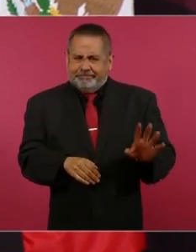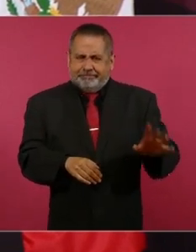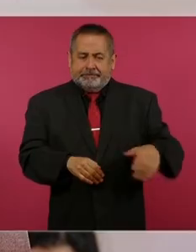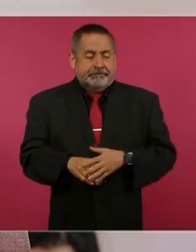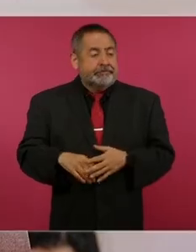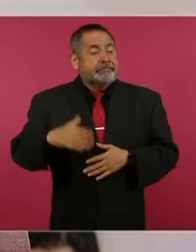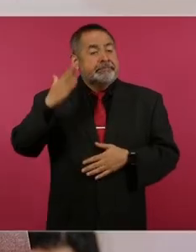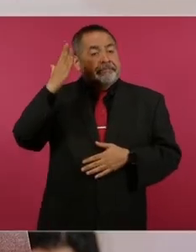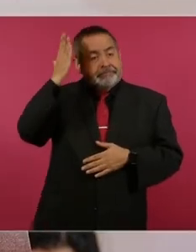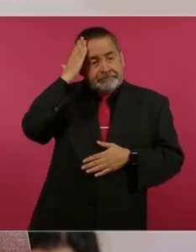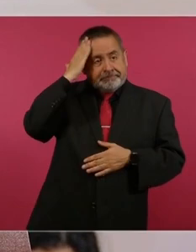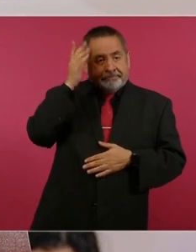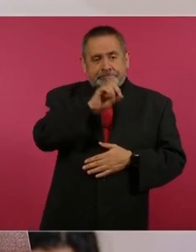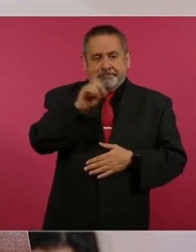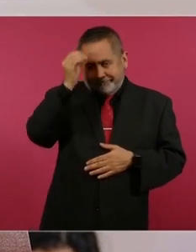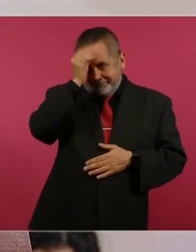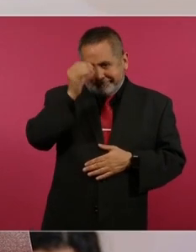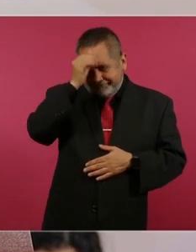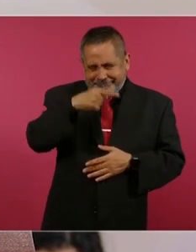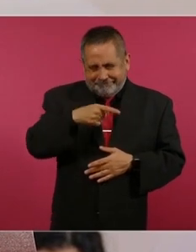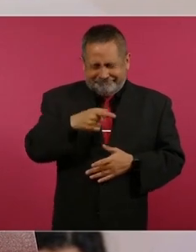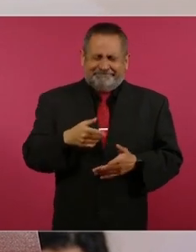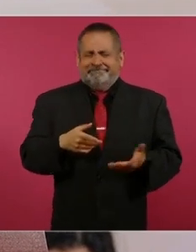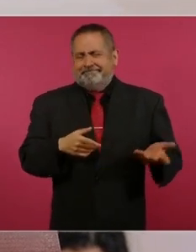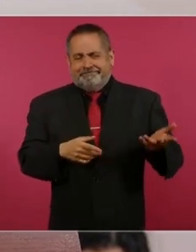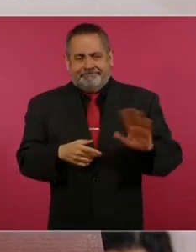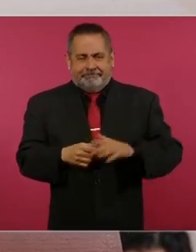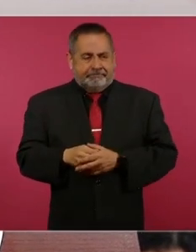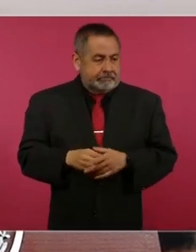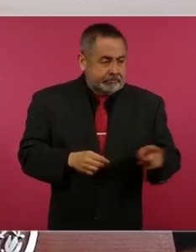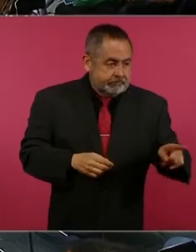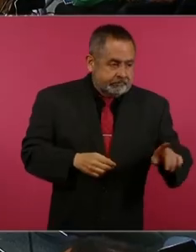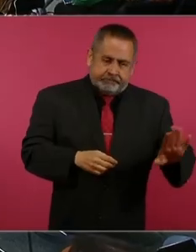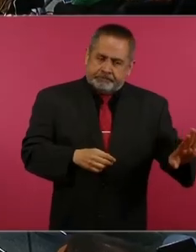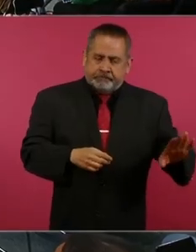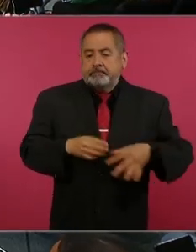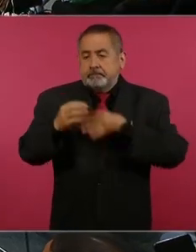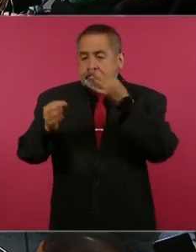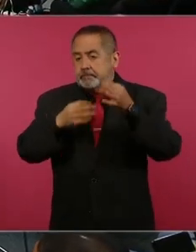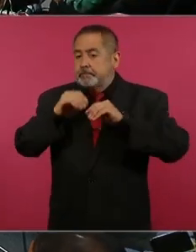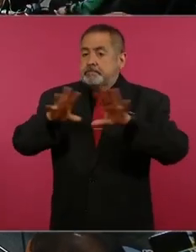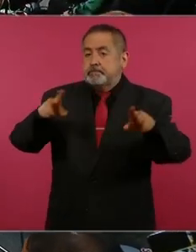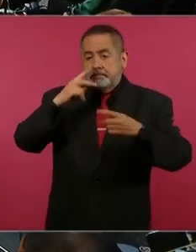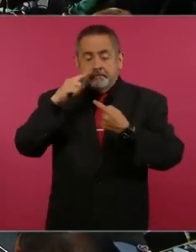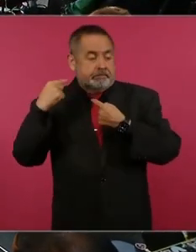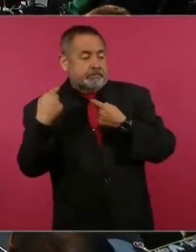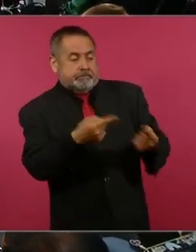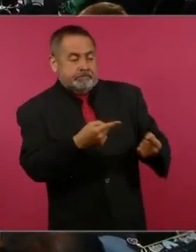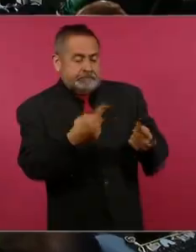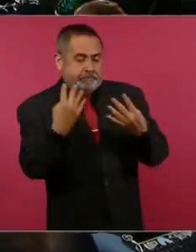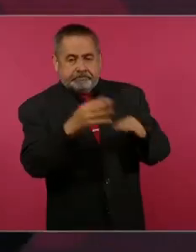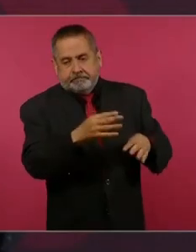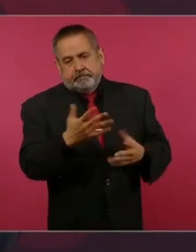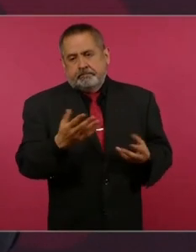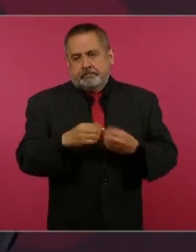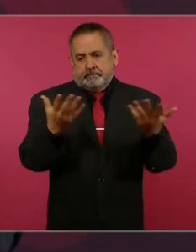líderes de opinión. Entonces, le hacemos un favor a la gente, ¿no? Pues,